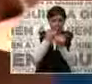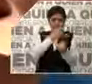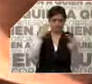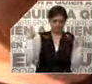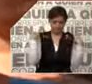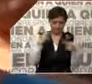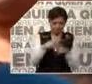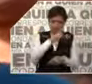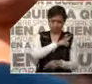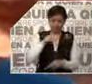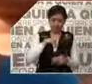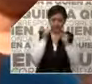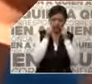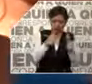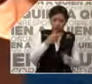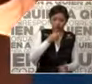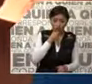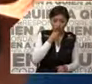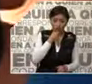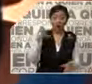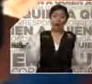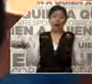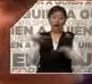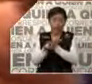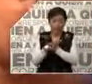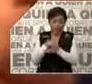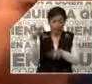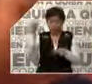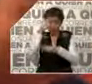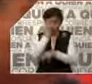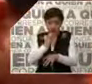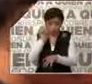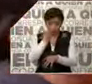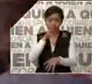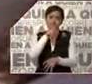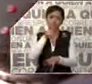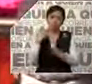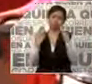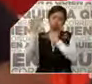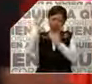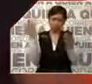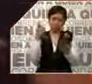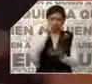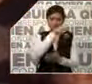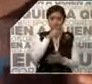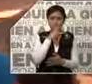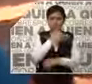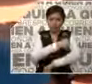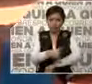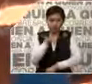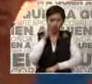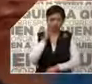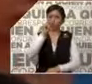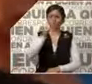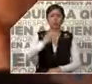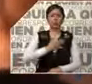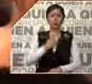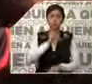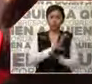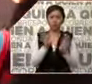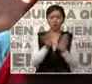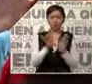atención a los niños y que si hay cambios, que sean para bien. Padres de familia siguen atentos a esta situación e injusticia que se le